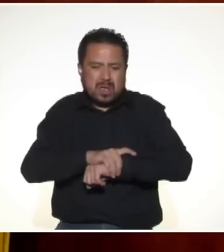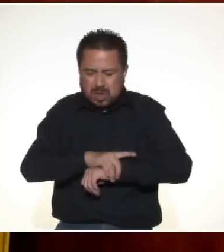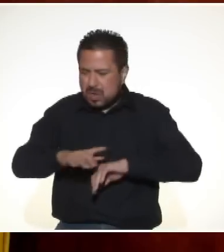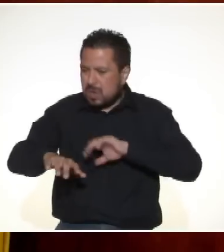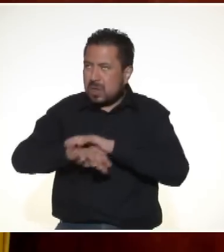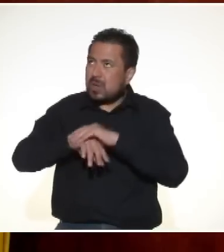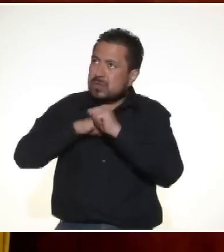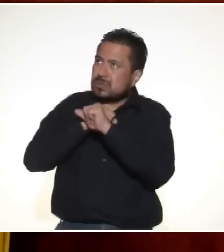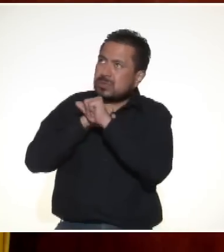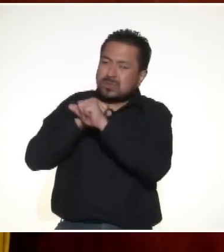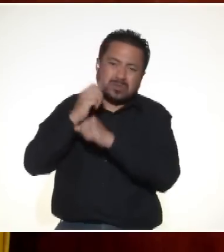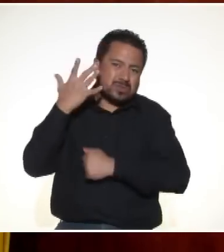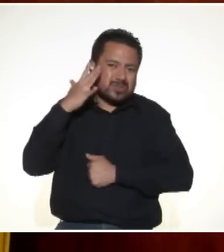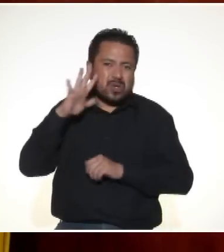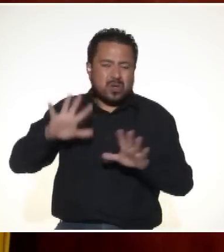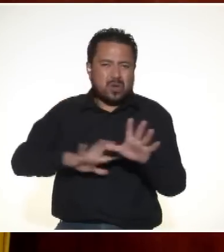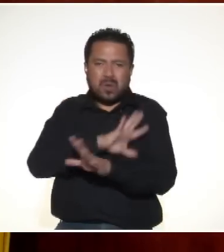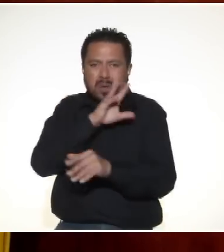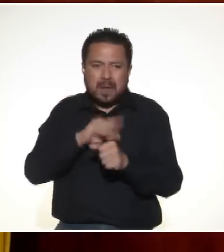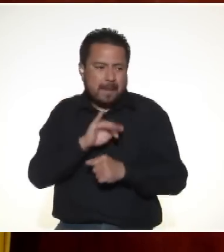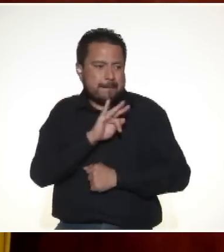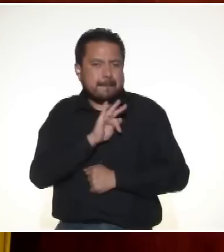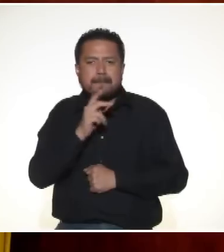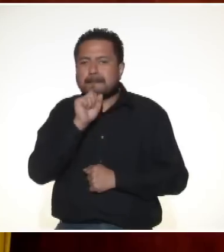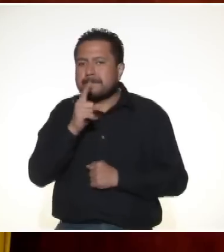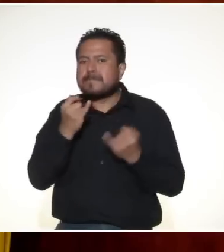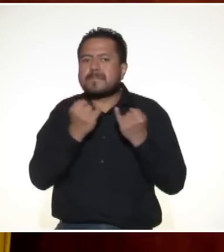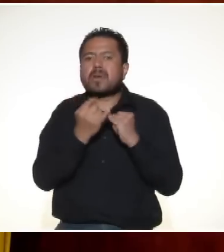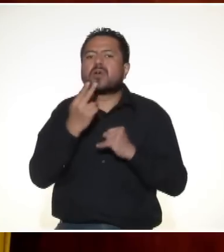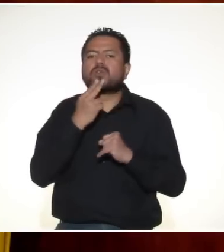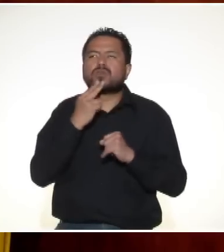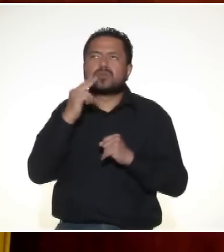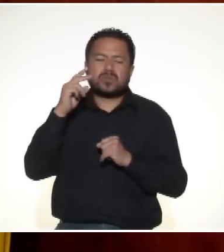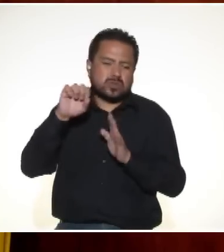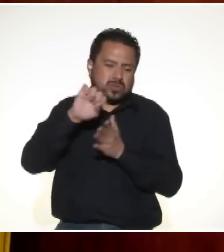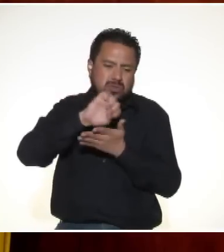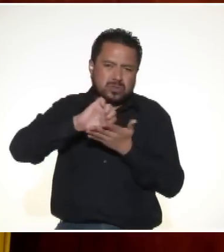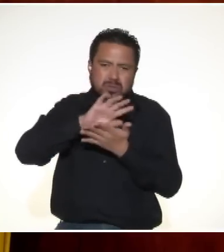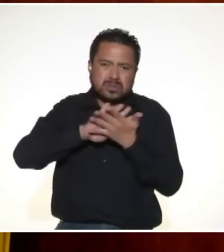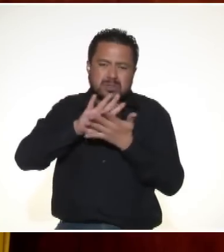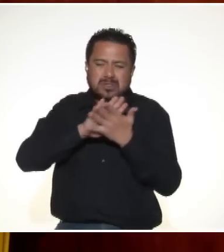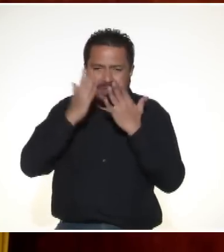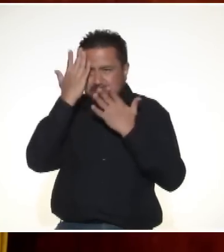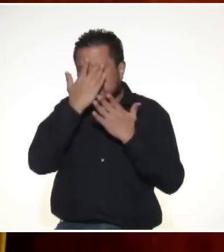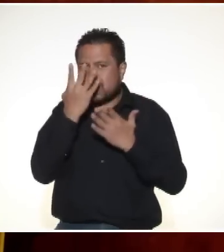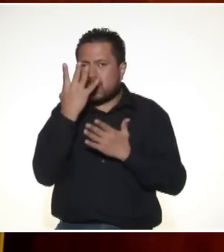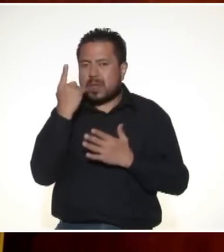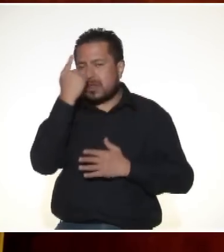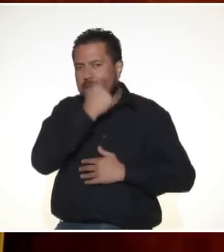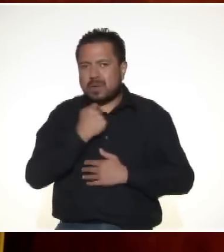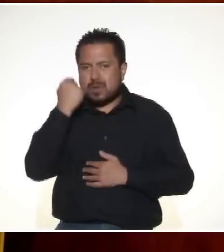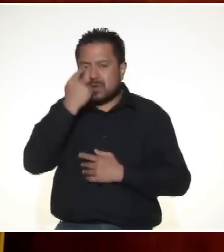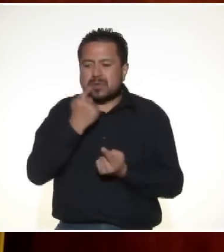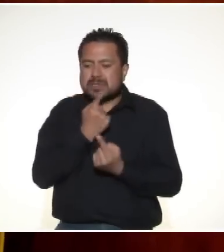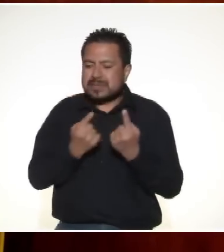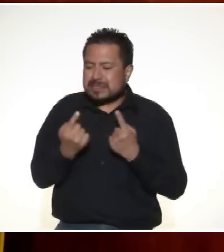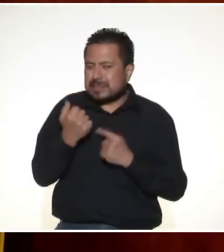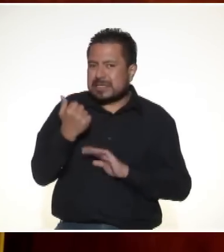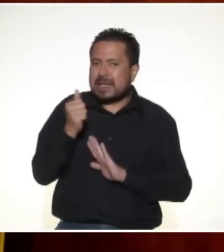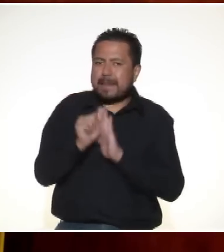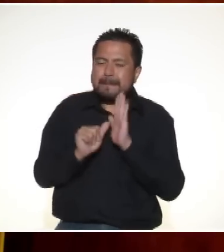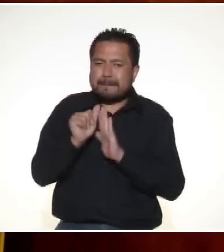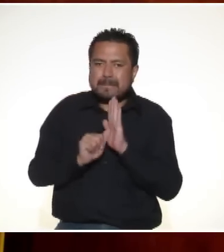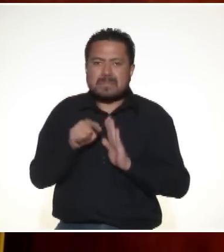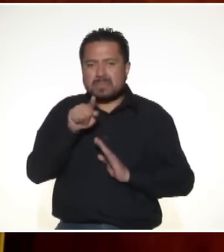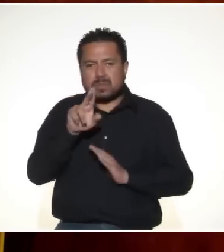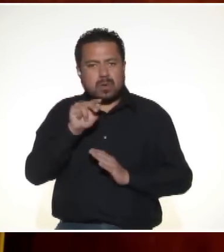UV, que sean lo más completos posibles, y el uso de protector solar al menos cada 4 horas. En particular en los niños menores de 6 meses